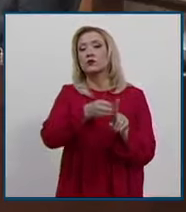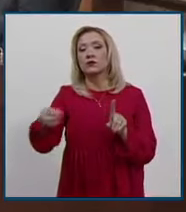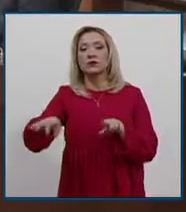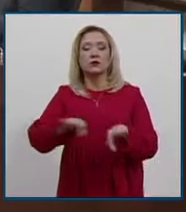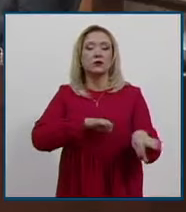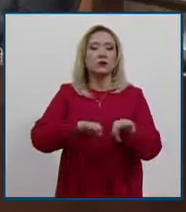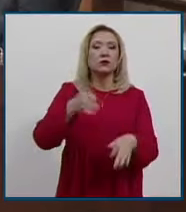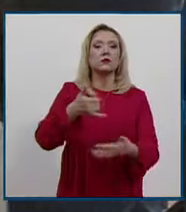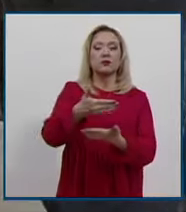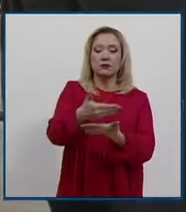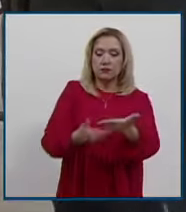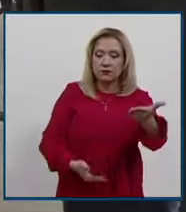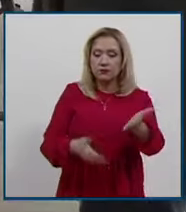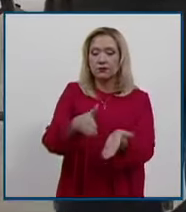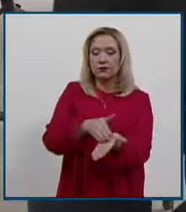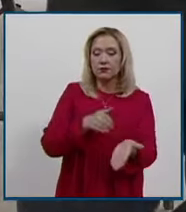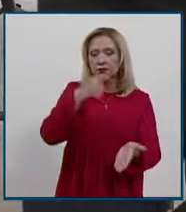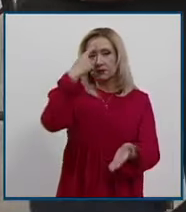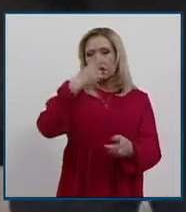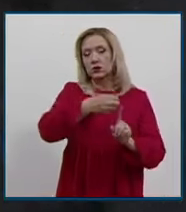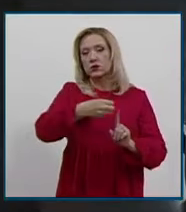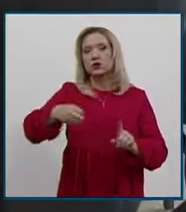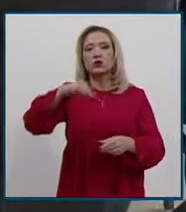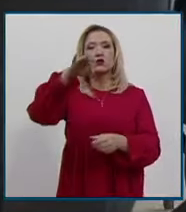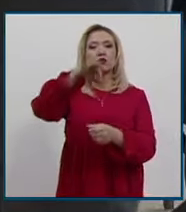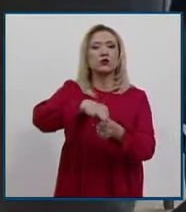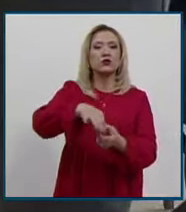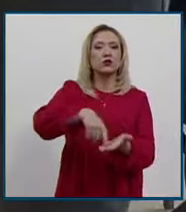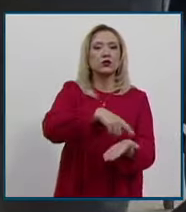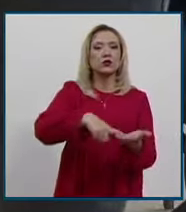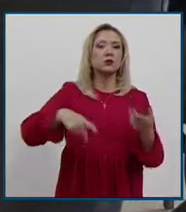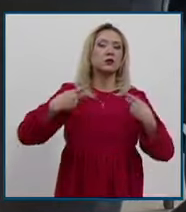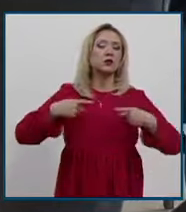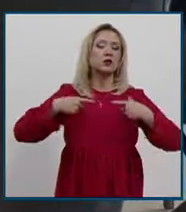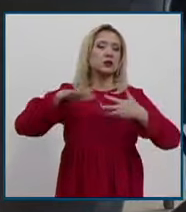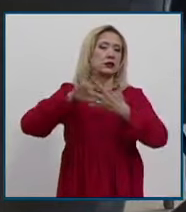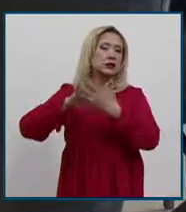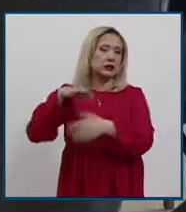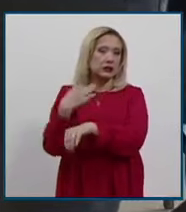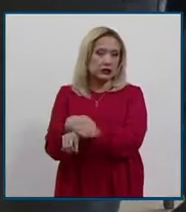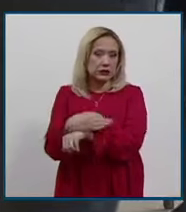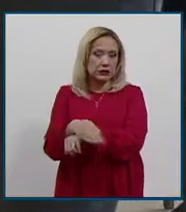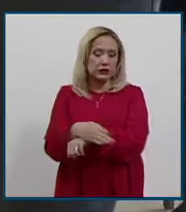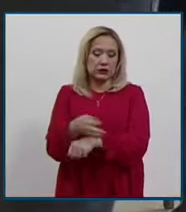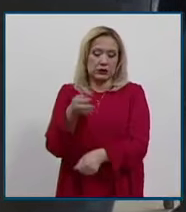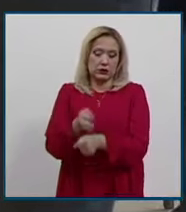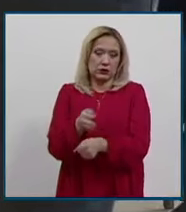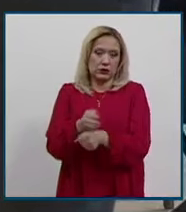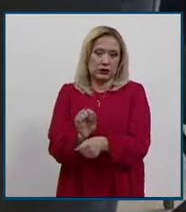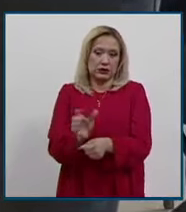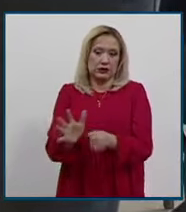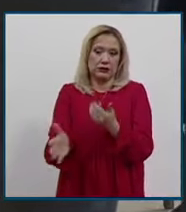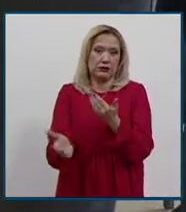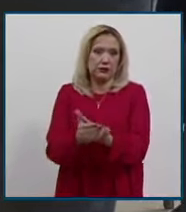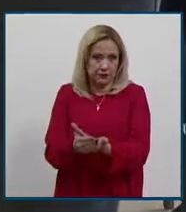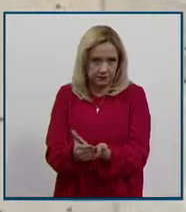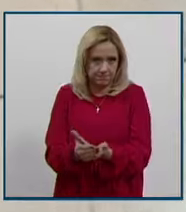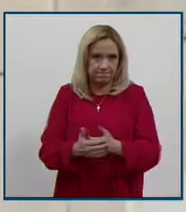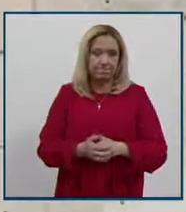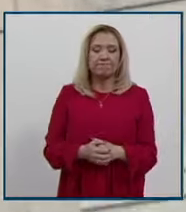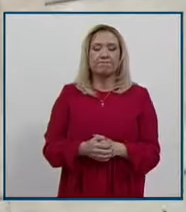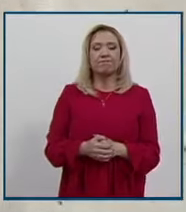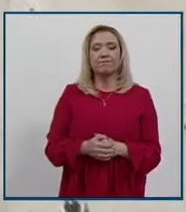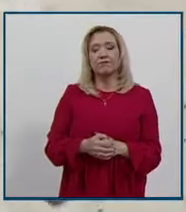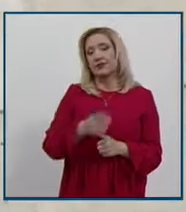documentación electoral para la organización del voto de las personas en prisión preventiva para el actual proceso electoral concurrente